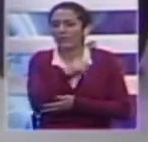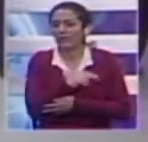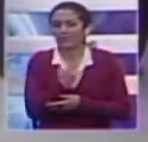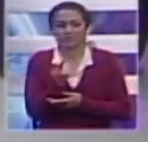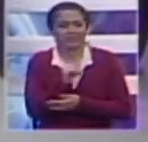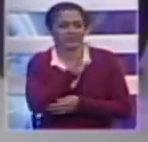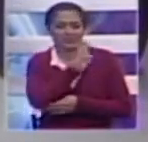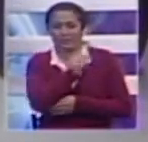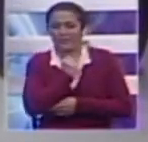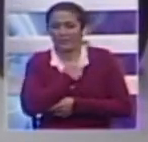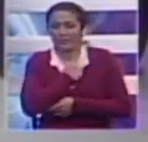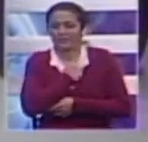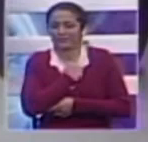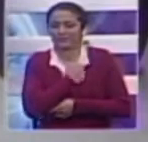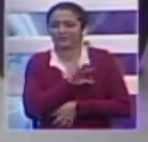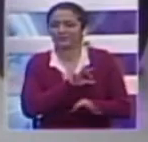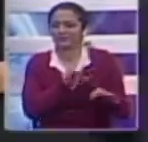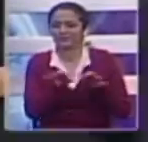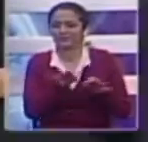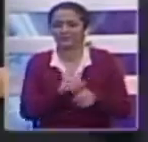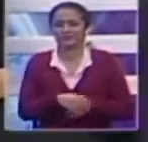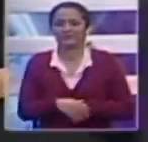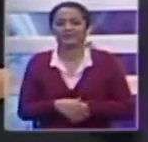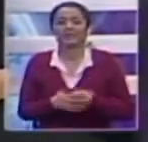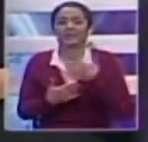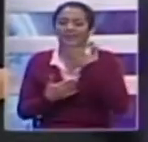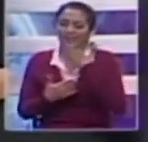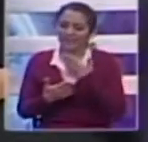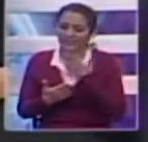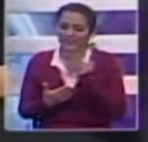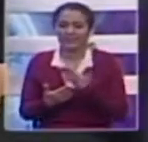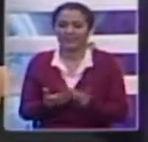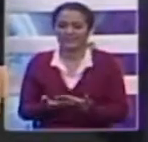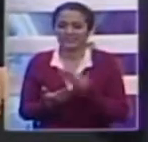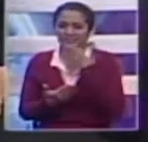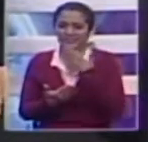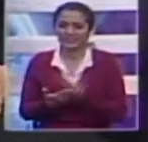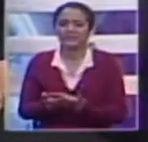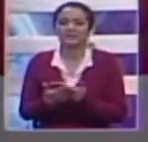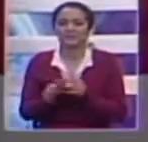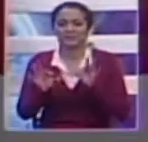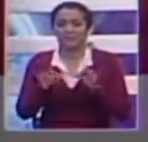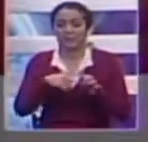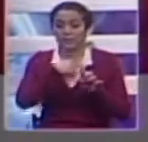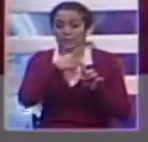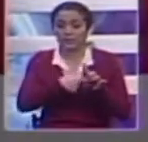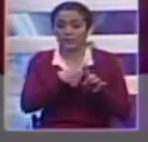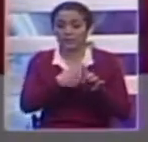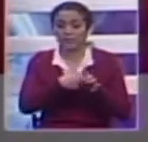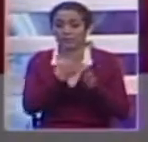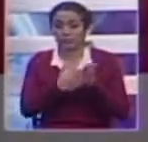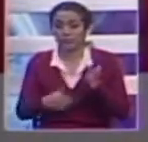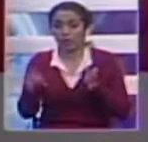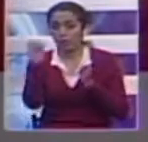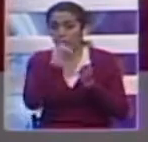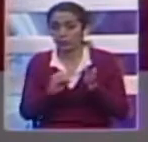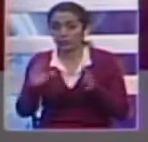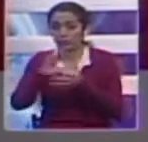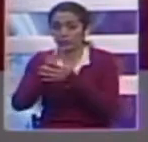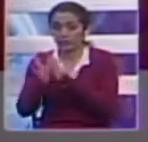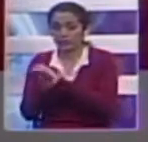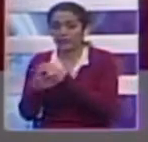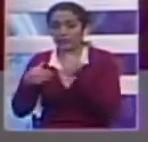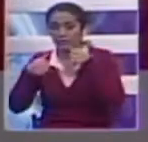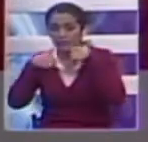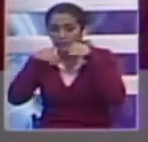acompañarnos. Éxitos, éxitos en esta agenda. Pues hay muchísimos meses todavía, bueno, algunos meses todavía. Sí. Nos queda octubre, noviembre y diciembre.